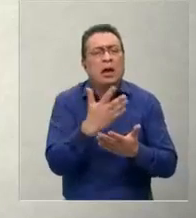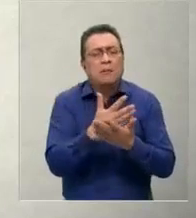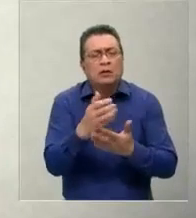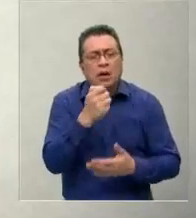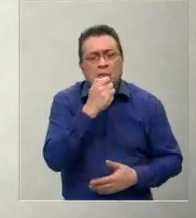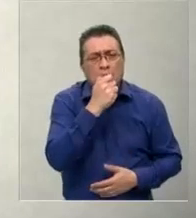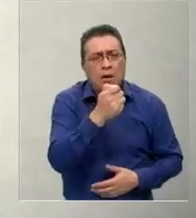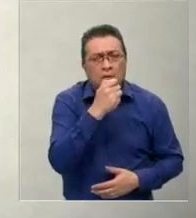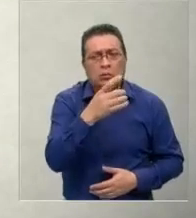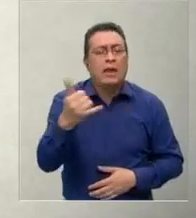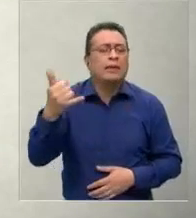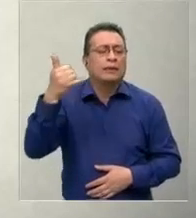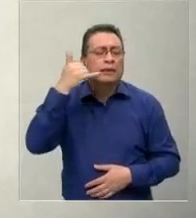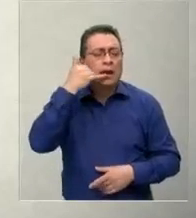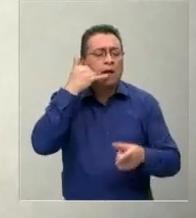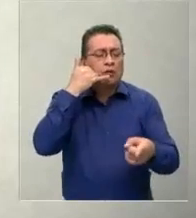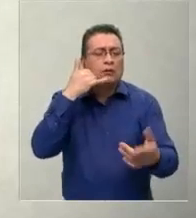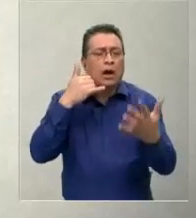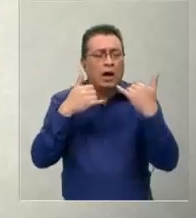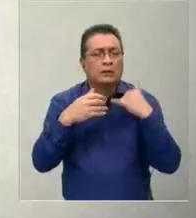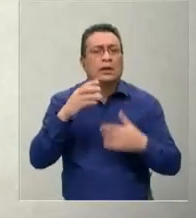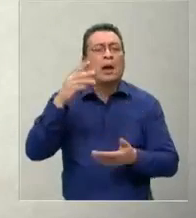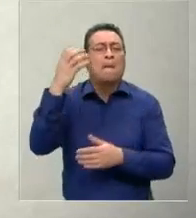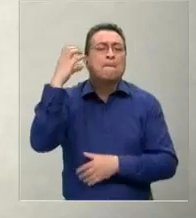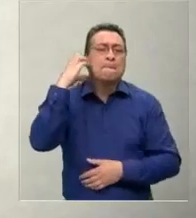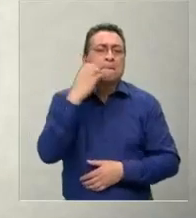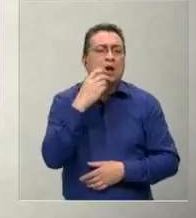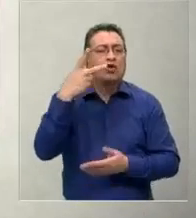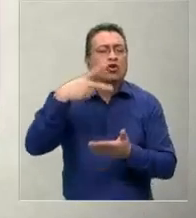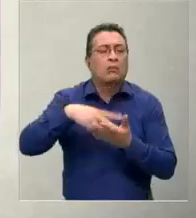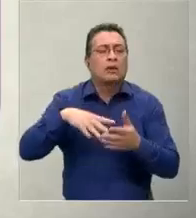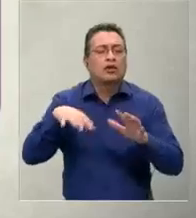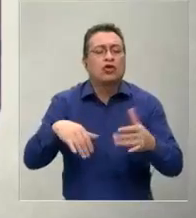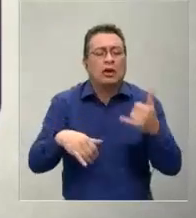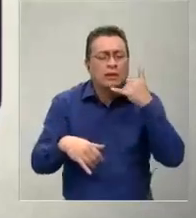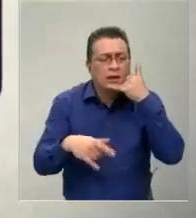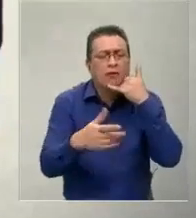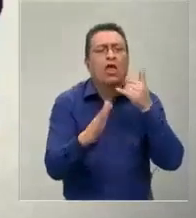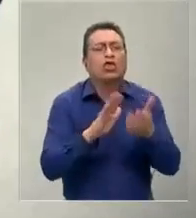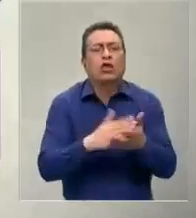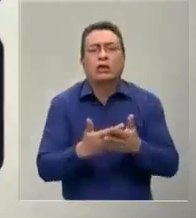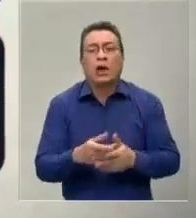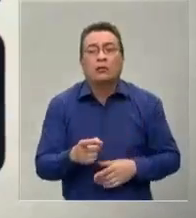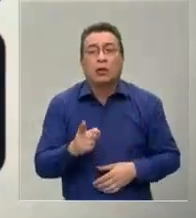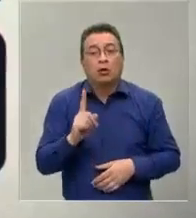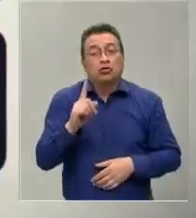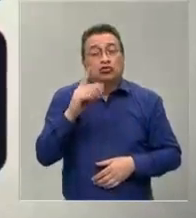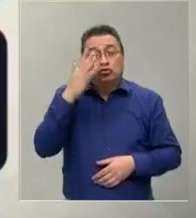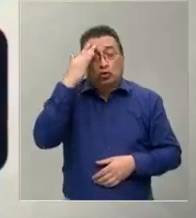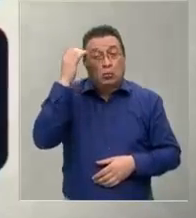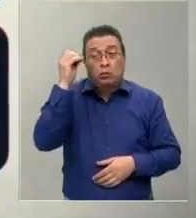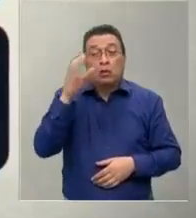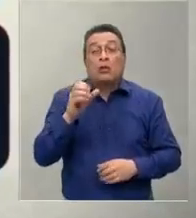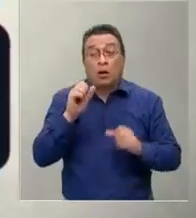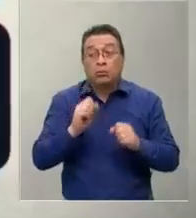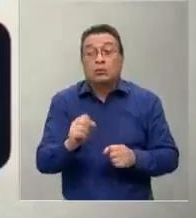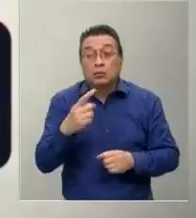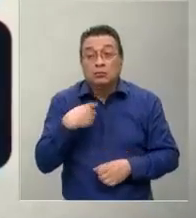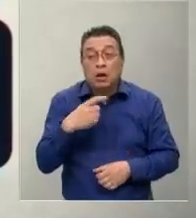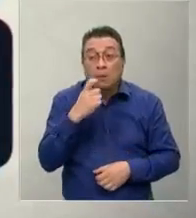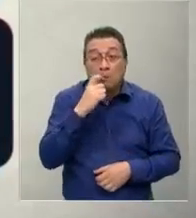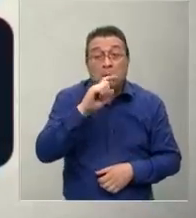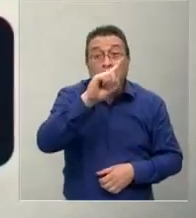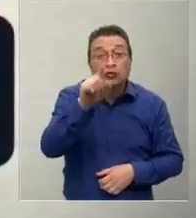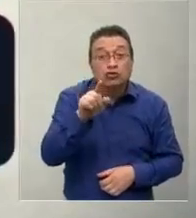con los aparatos telefónicos que tenía en el mes de mayo del 2018. No lo recuerdo. ¿Le puedo hacer una pregunta, señor